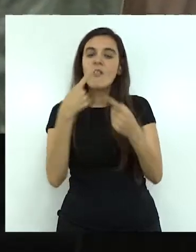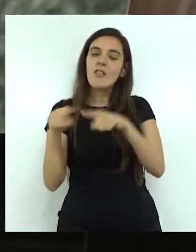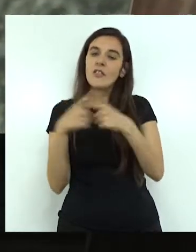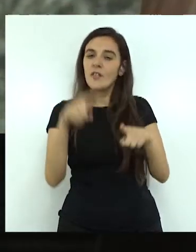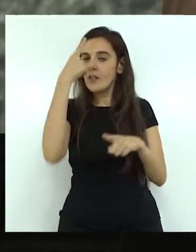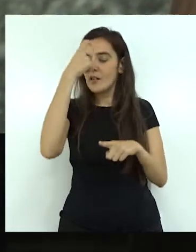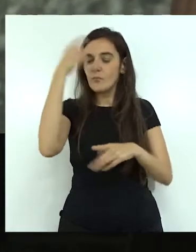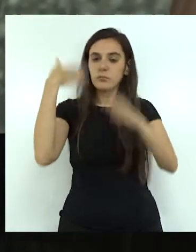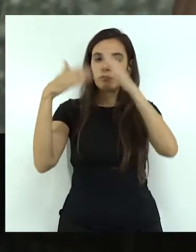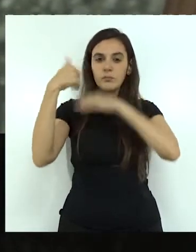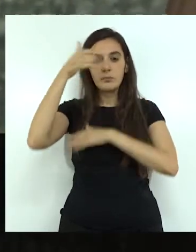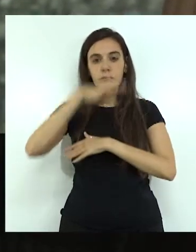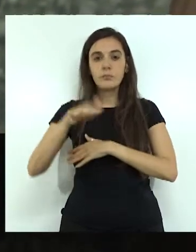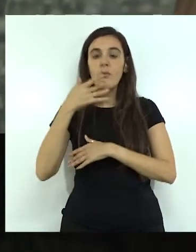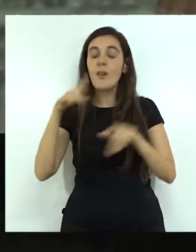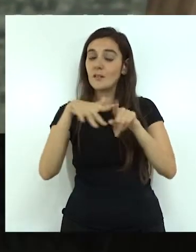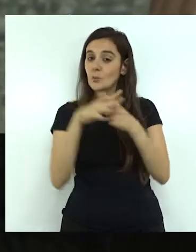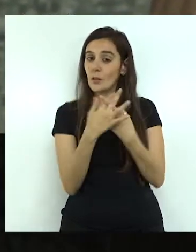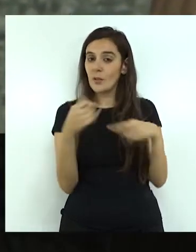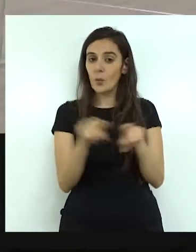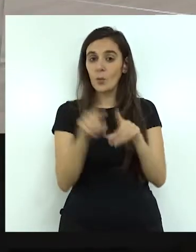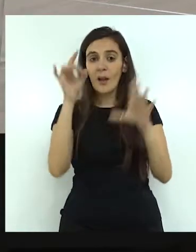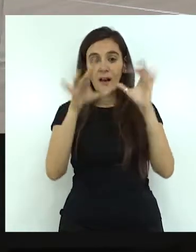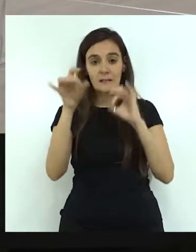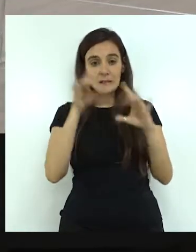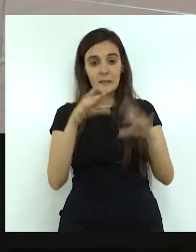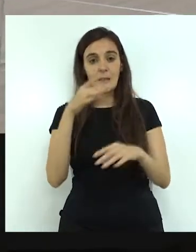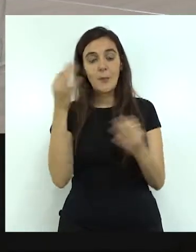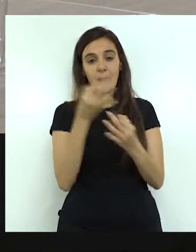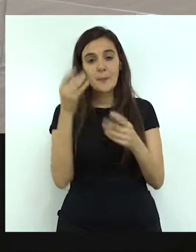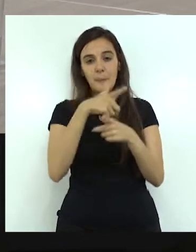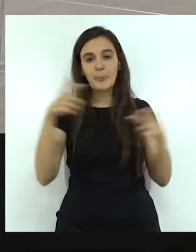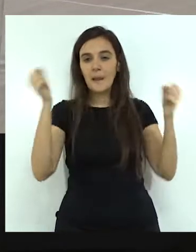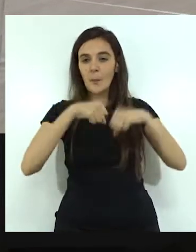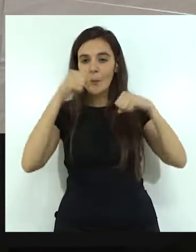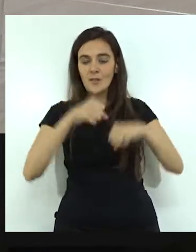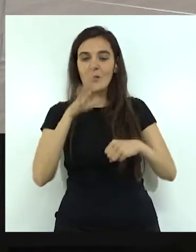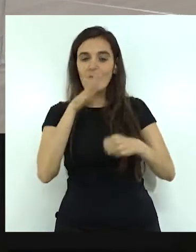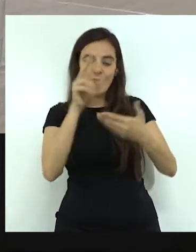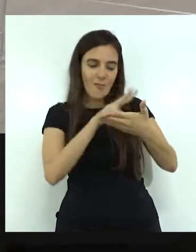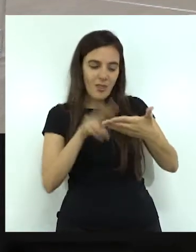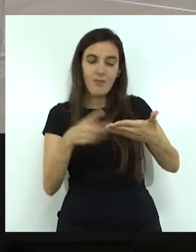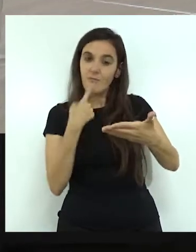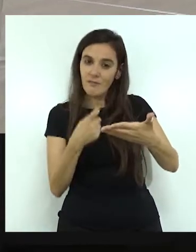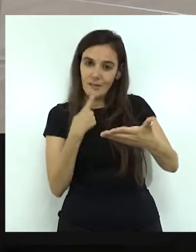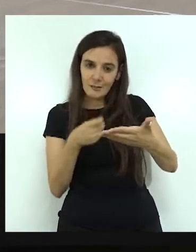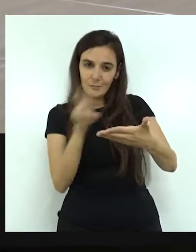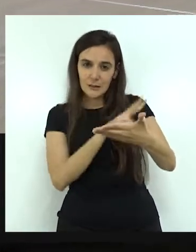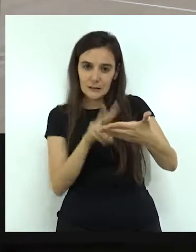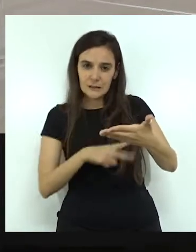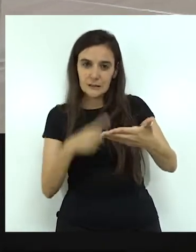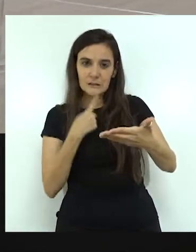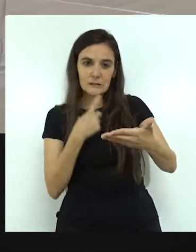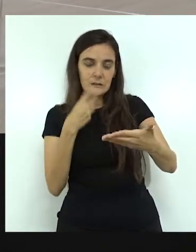como esto es una actividad para las mayores que ya les cuesta trabajo leer y tal para